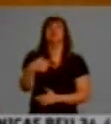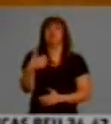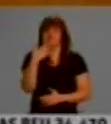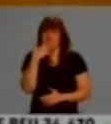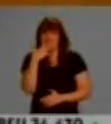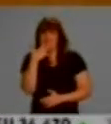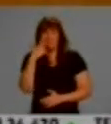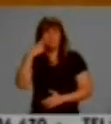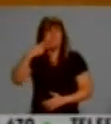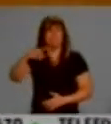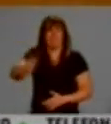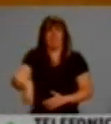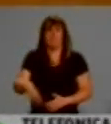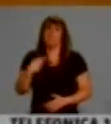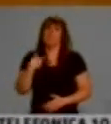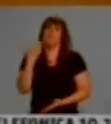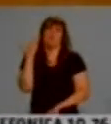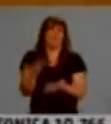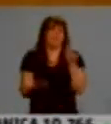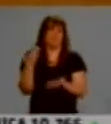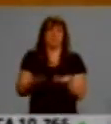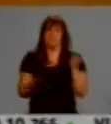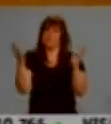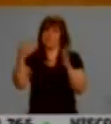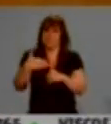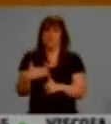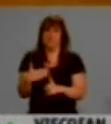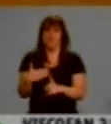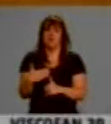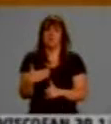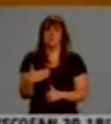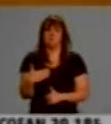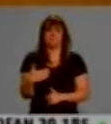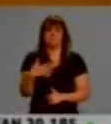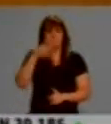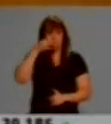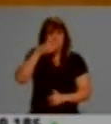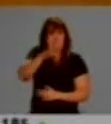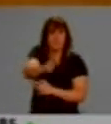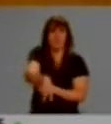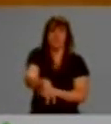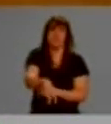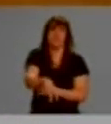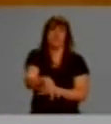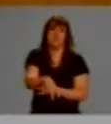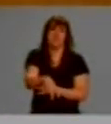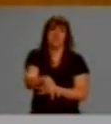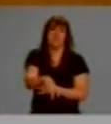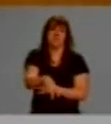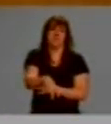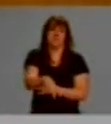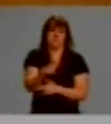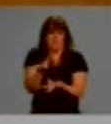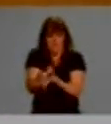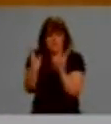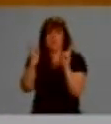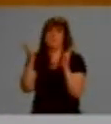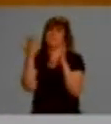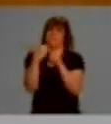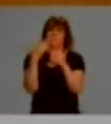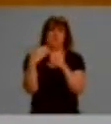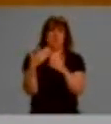verdad no hay justicia, presidente. Sin verdad no hay